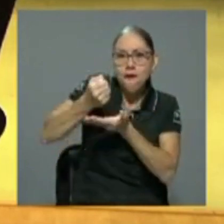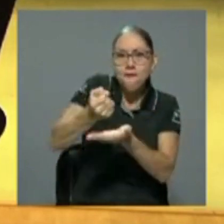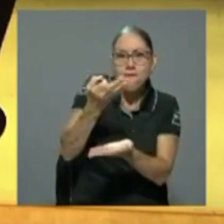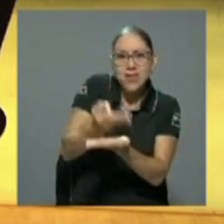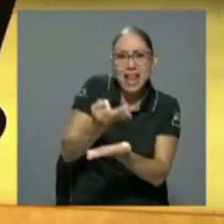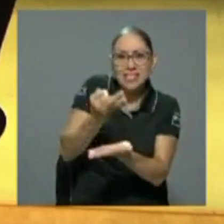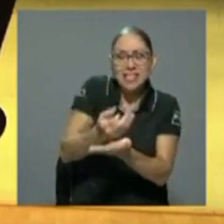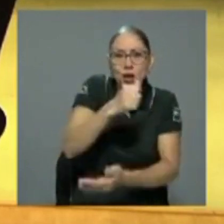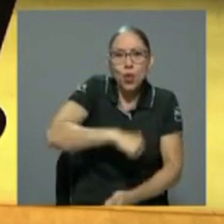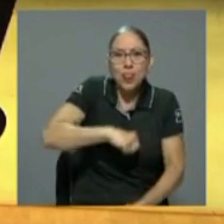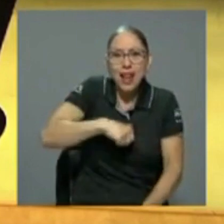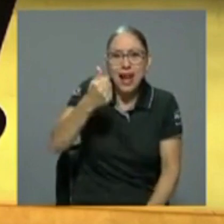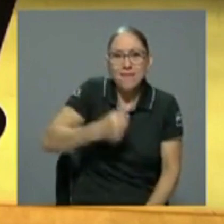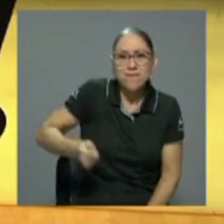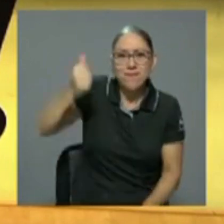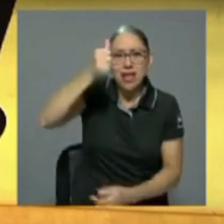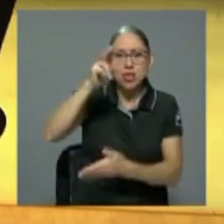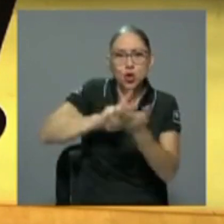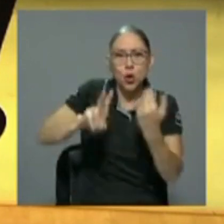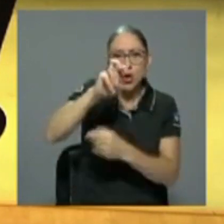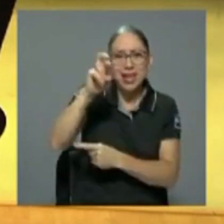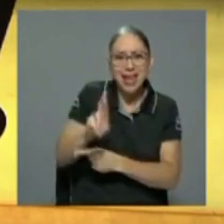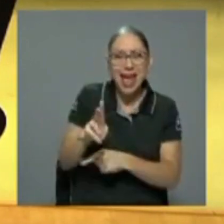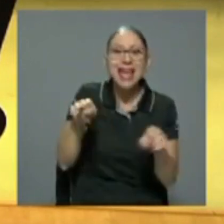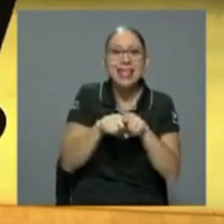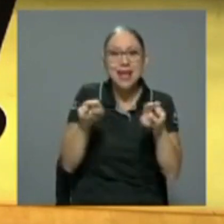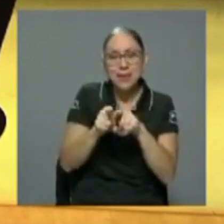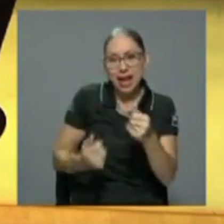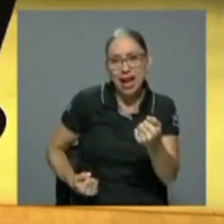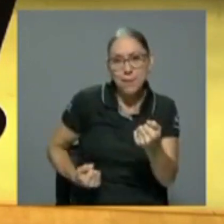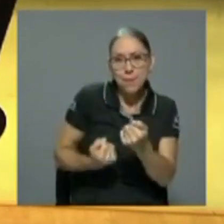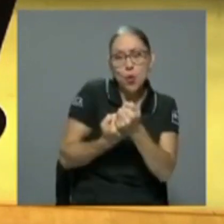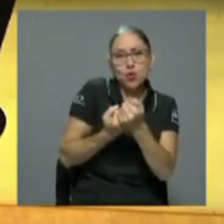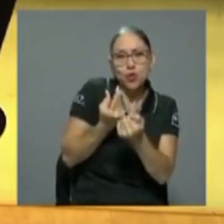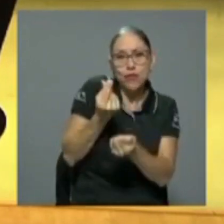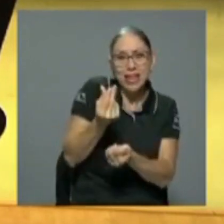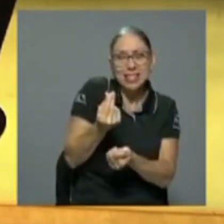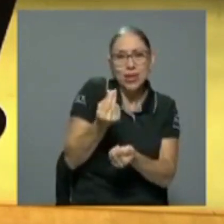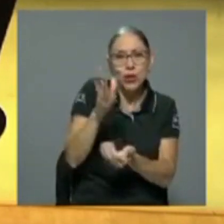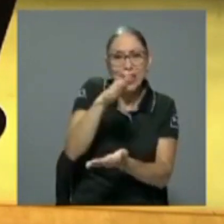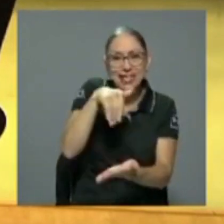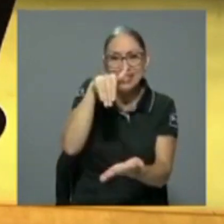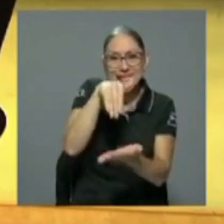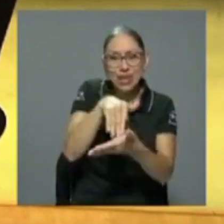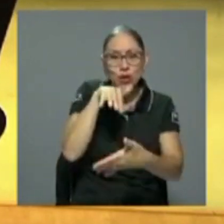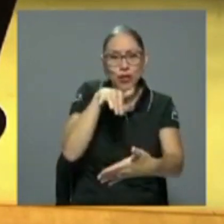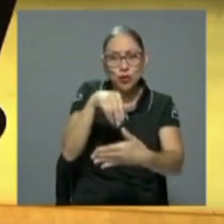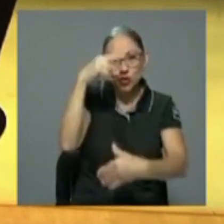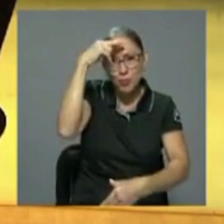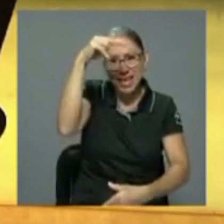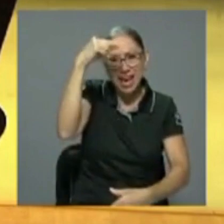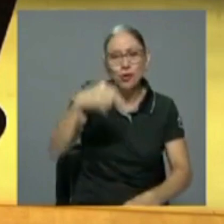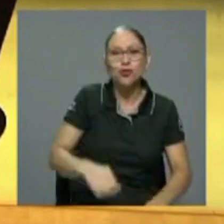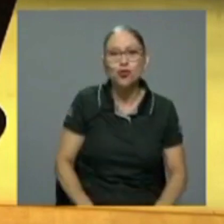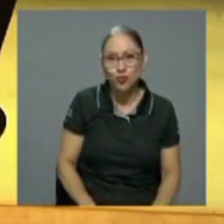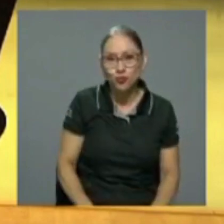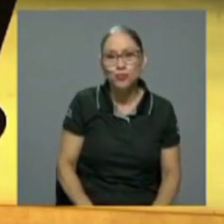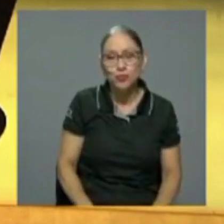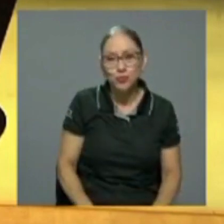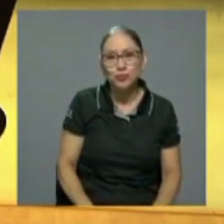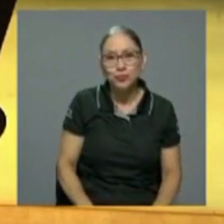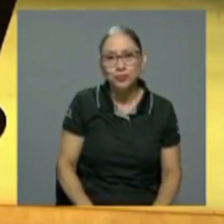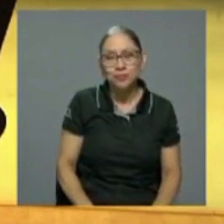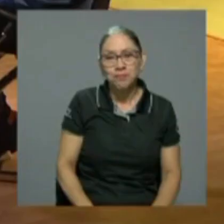Rectoría y también al apoyo financiero del Centro de Estudios Mexicanos.